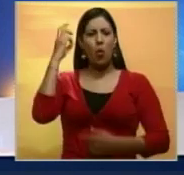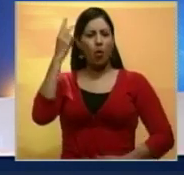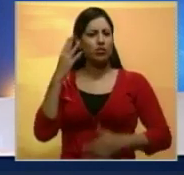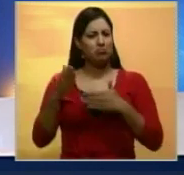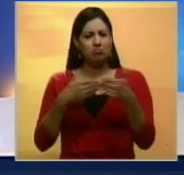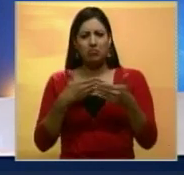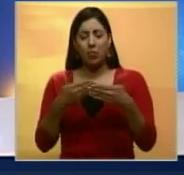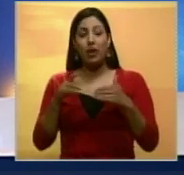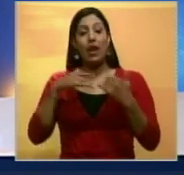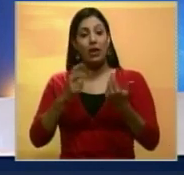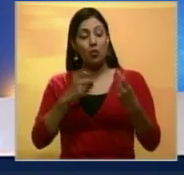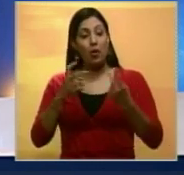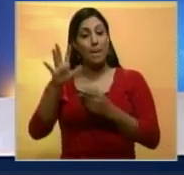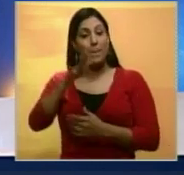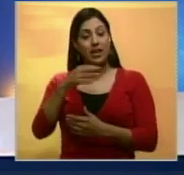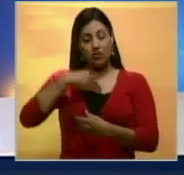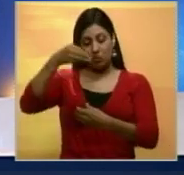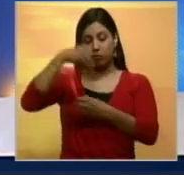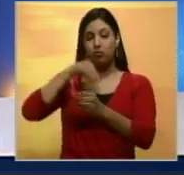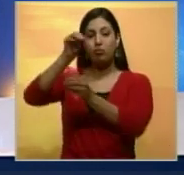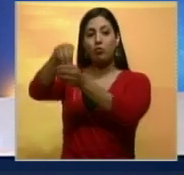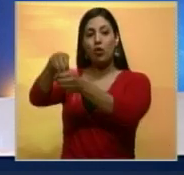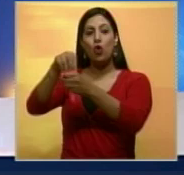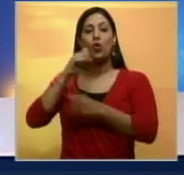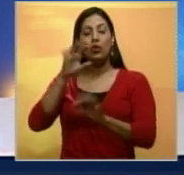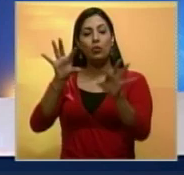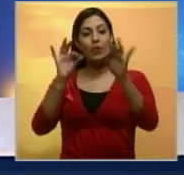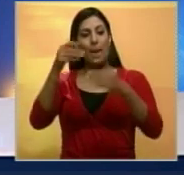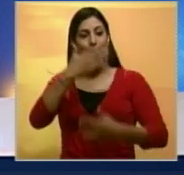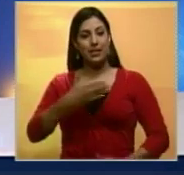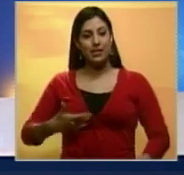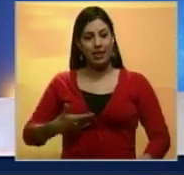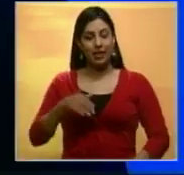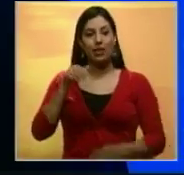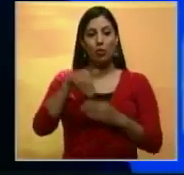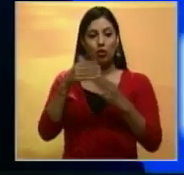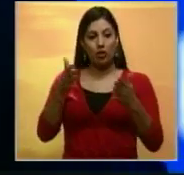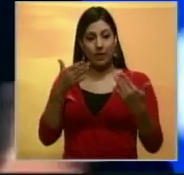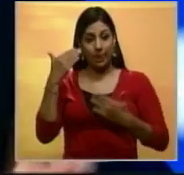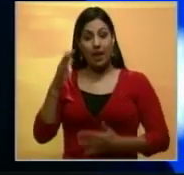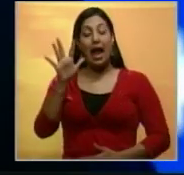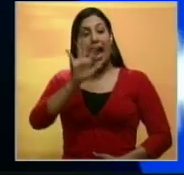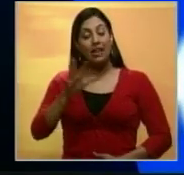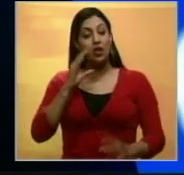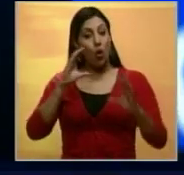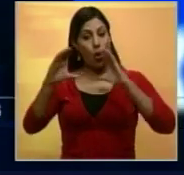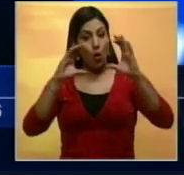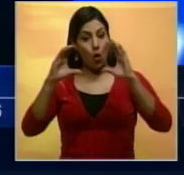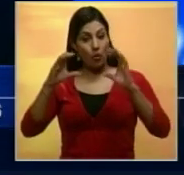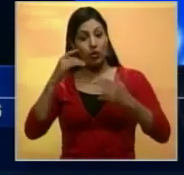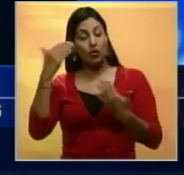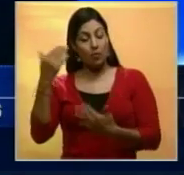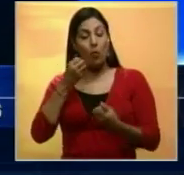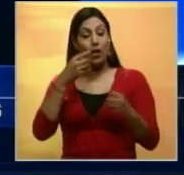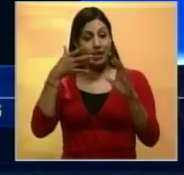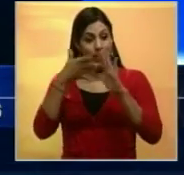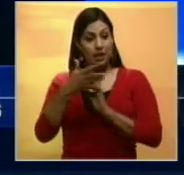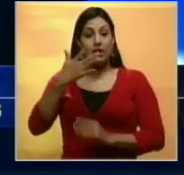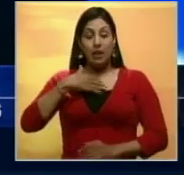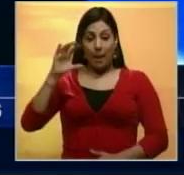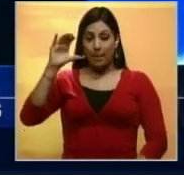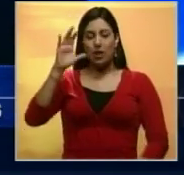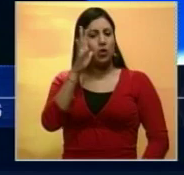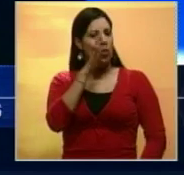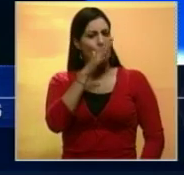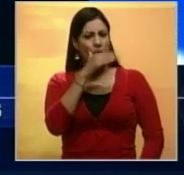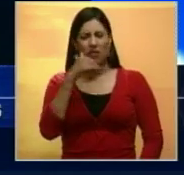Washington ante una presunta injerencia rusa en las elecciones presidenciales. Mediante un comunicado, Putin aseguró que su nación